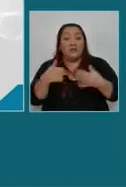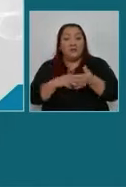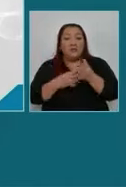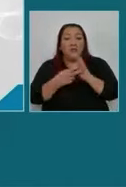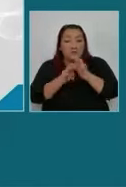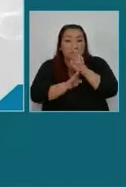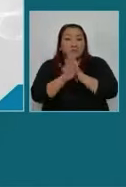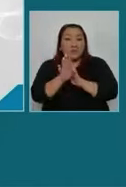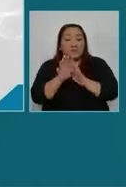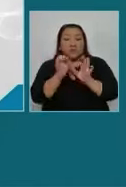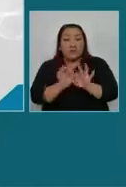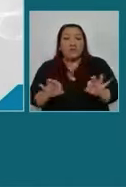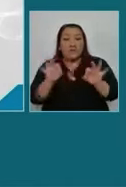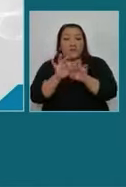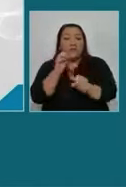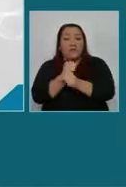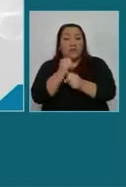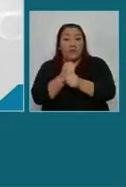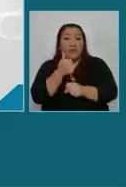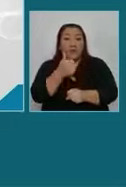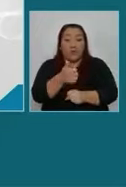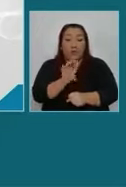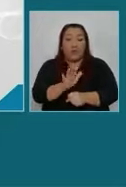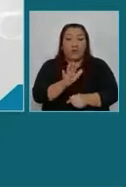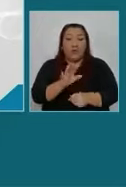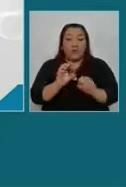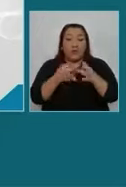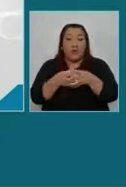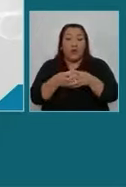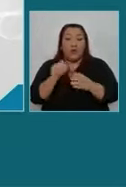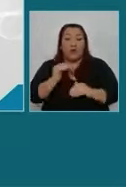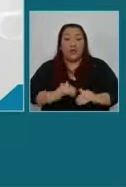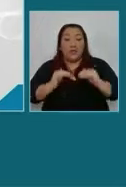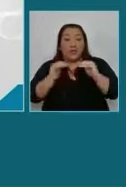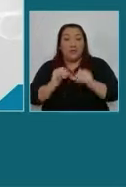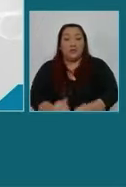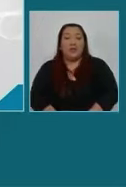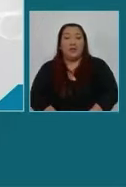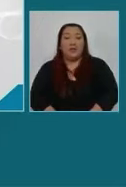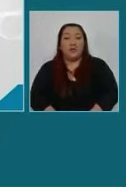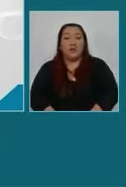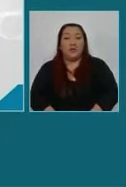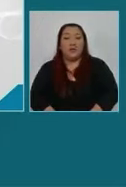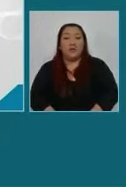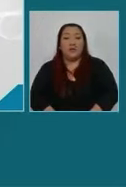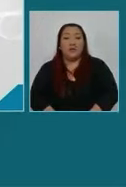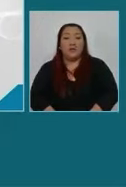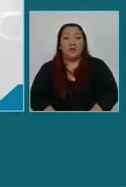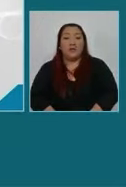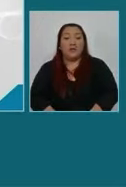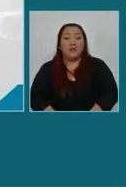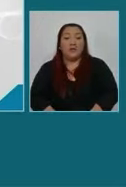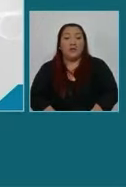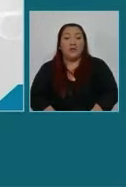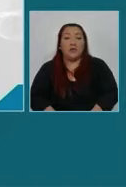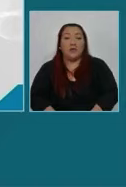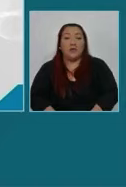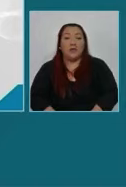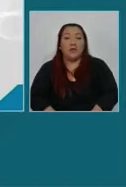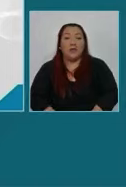emprendimiento, para que el emprendedor en su ciclo de crecimiento, ¿no?, tenga estos actores